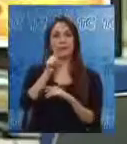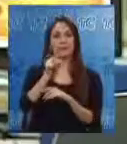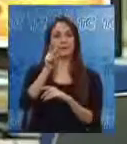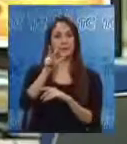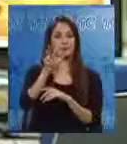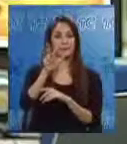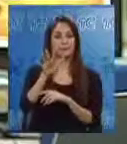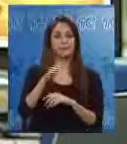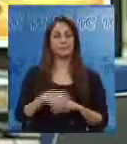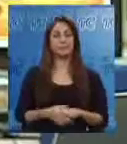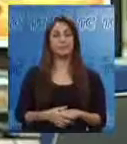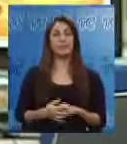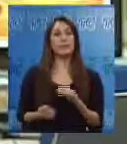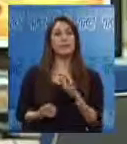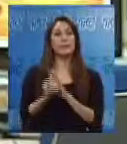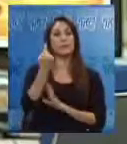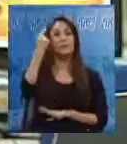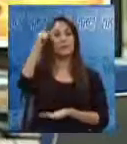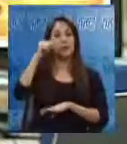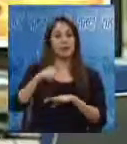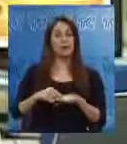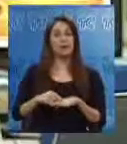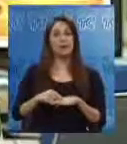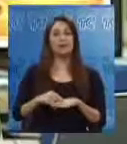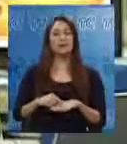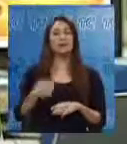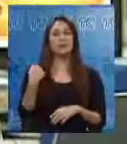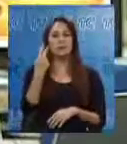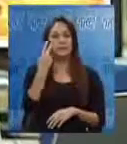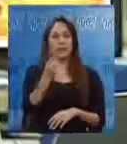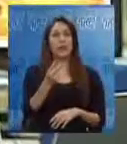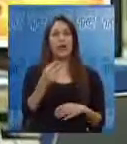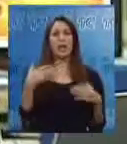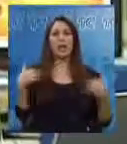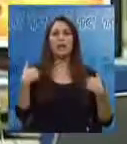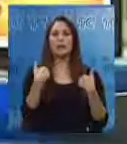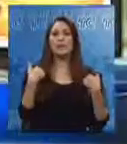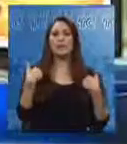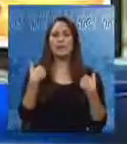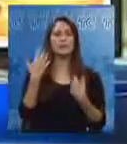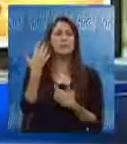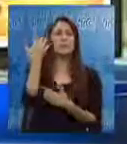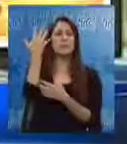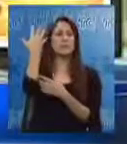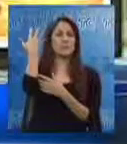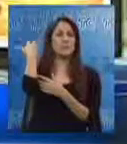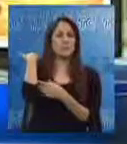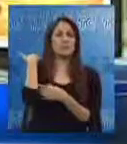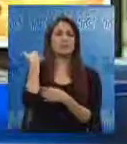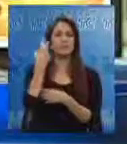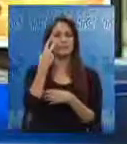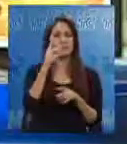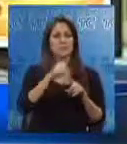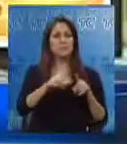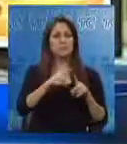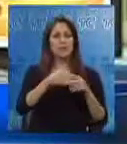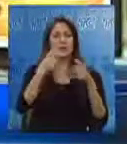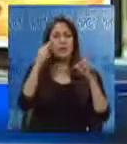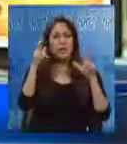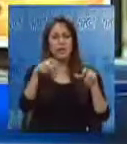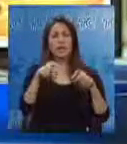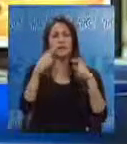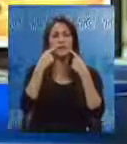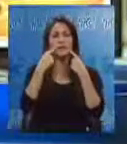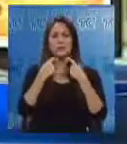Por primera vez en nuestro país se encontraron fósiles de animales de la prehistoria como mastodontes, tigres, dientes